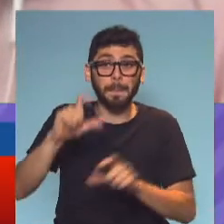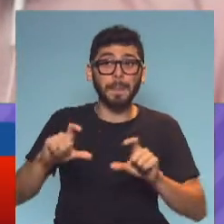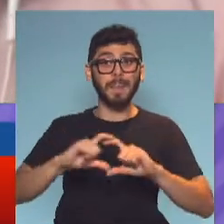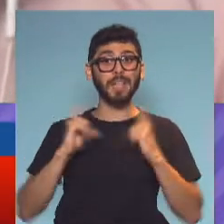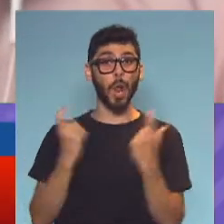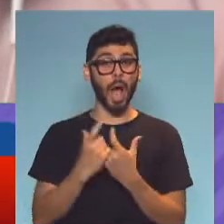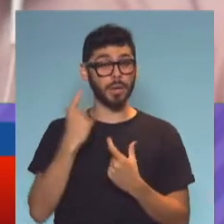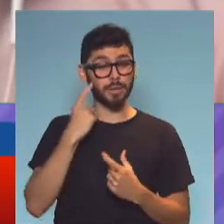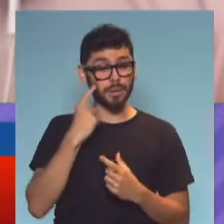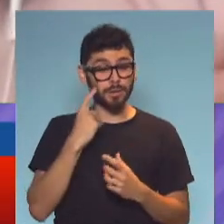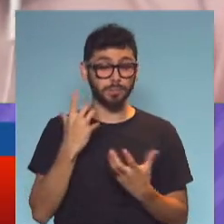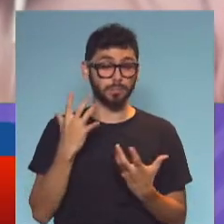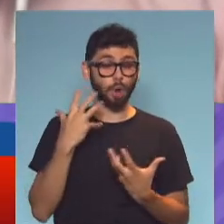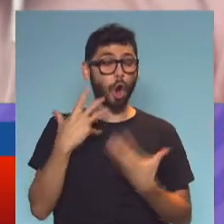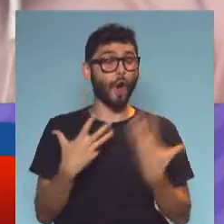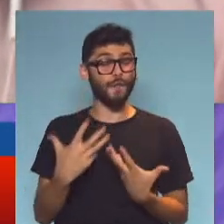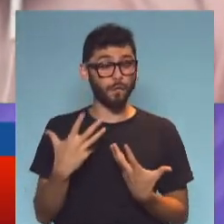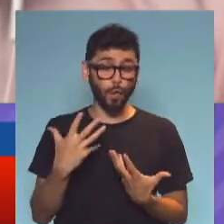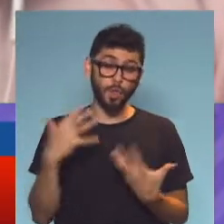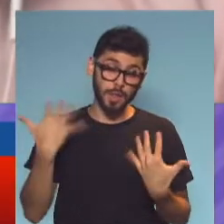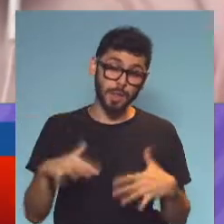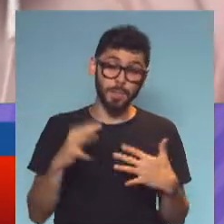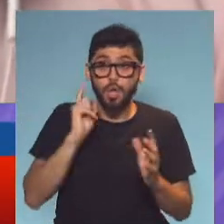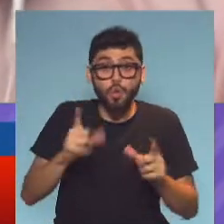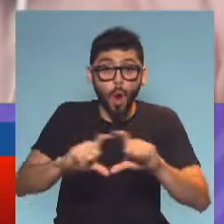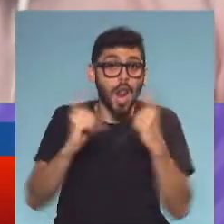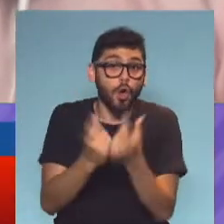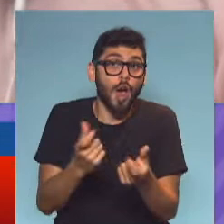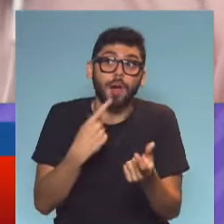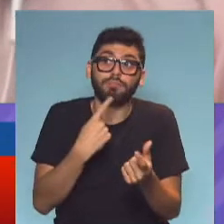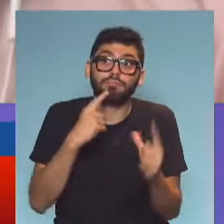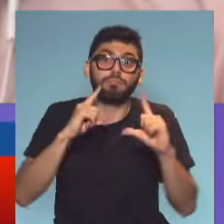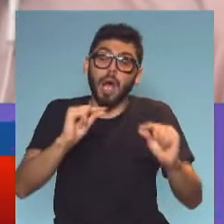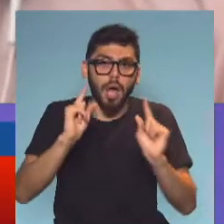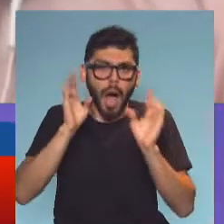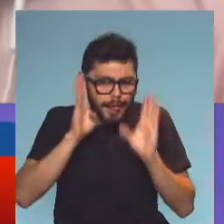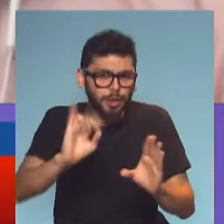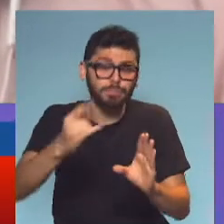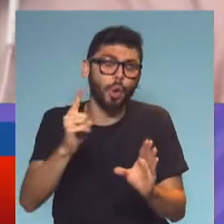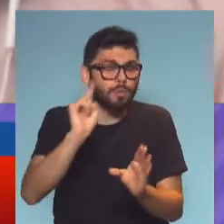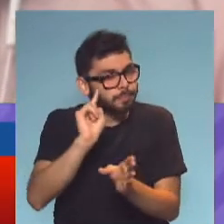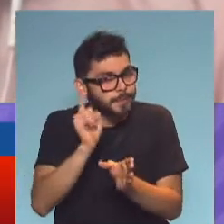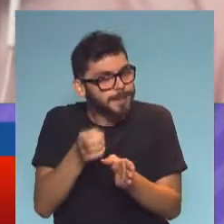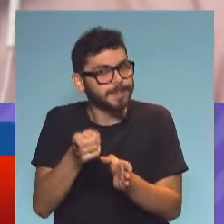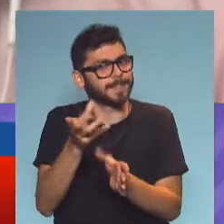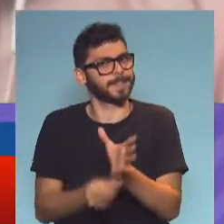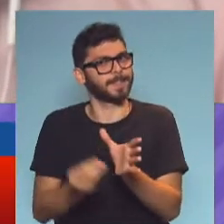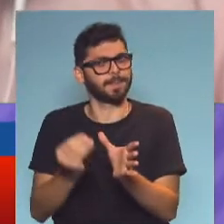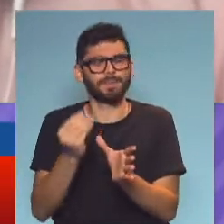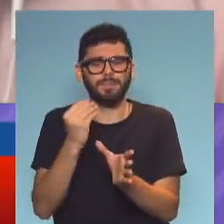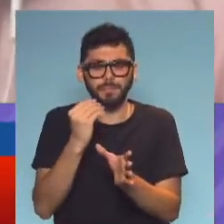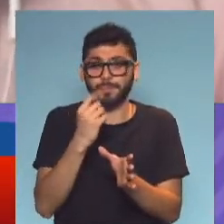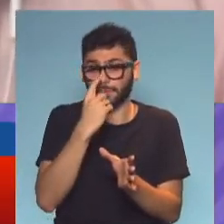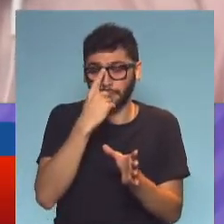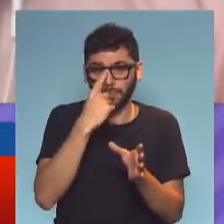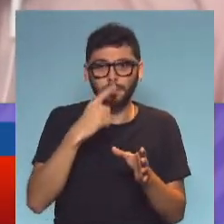sociedad argentina en ese sentido, aunque hay que escucharla, por supuesto que sí, porque aquí los chicos, el problema